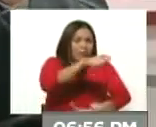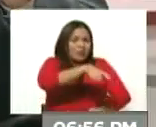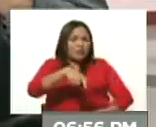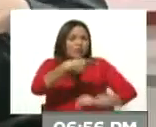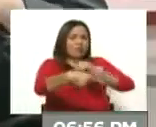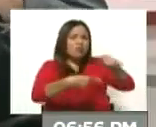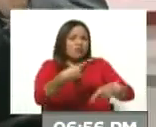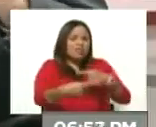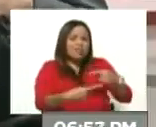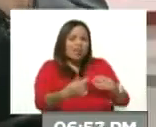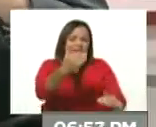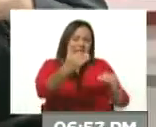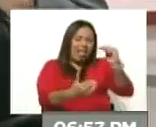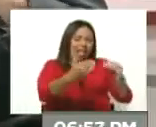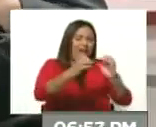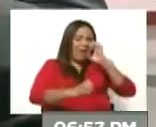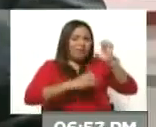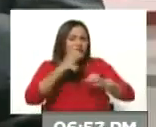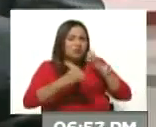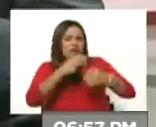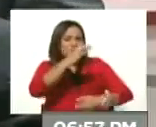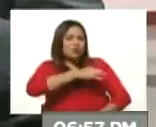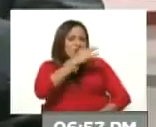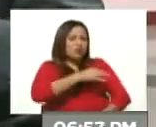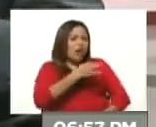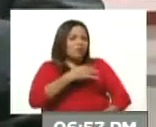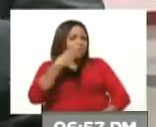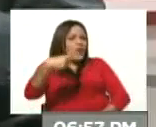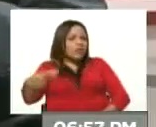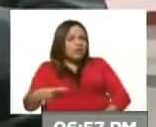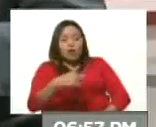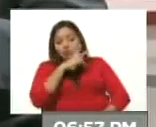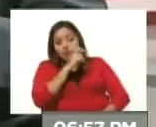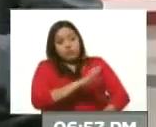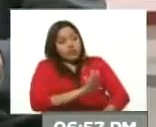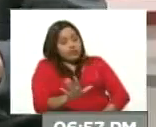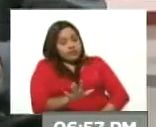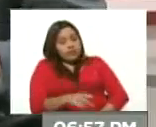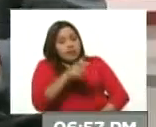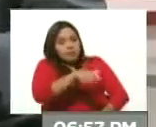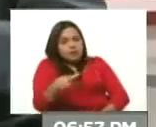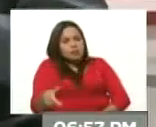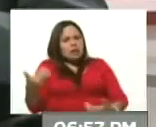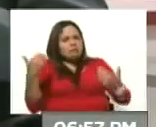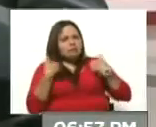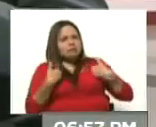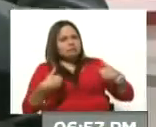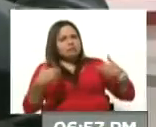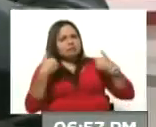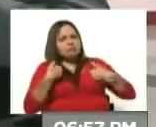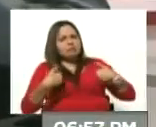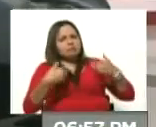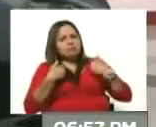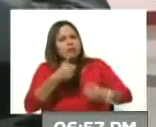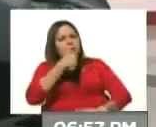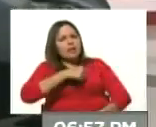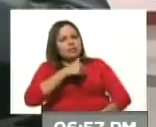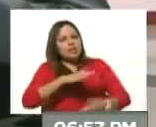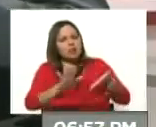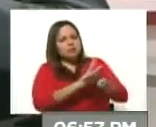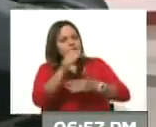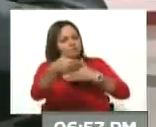proceso de inestabilidad emocional social y política que es terrible y la gente resistió esas esas amenazas